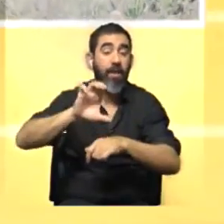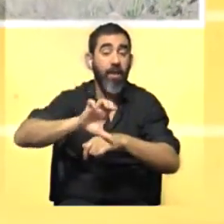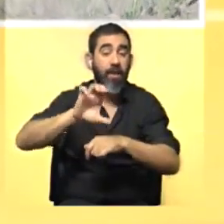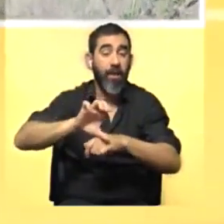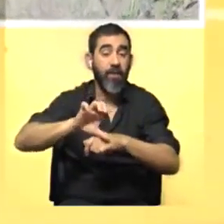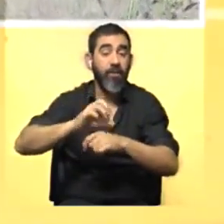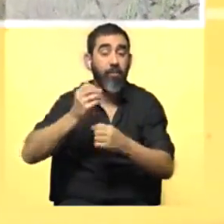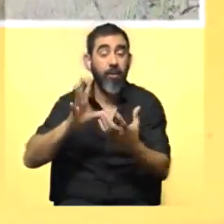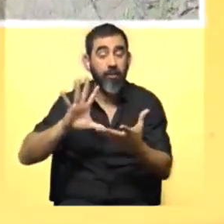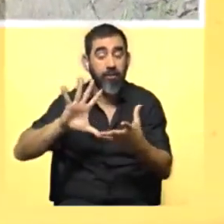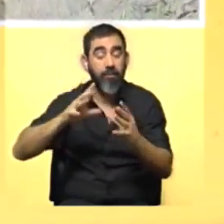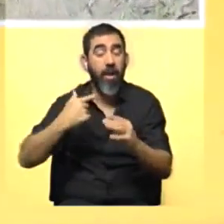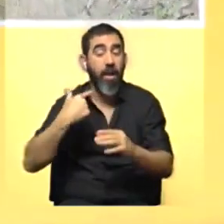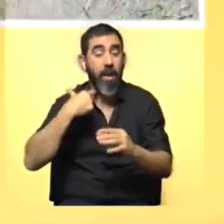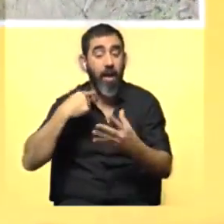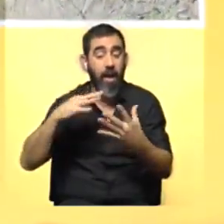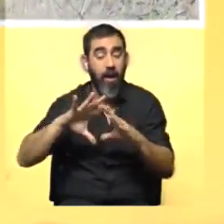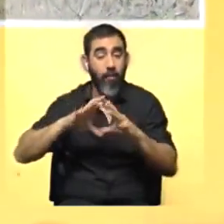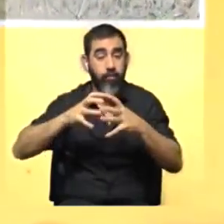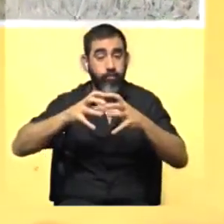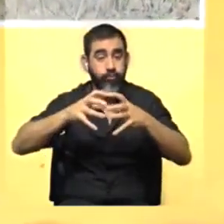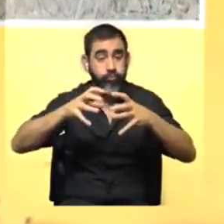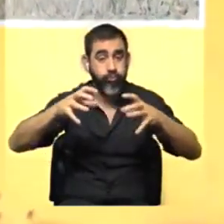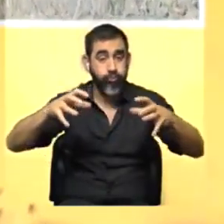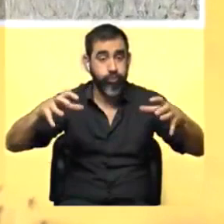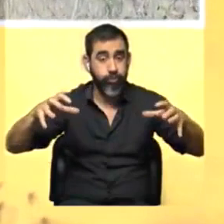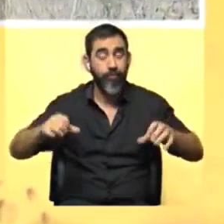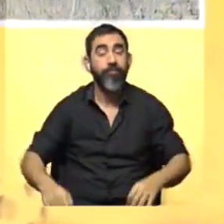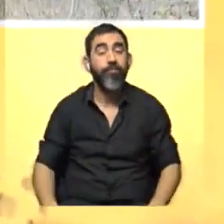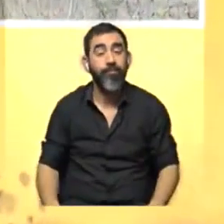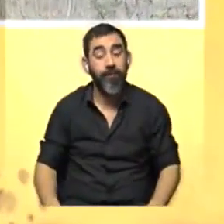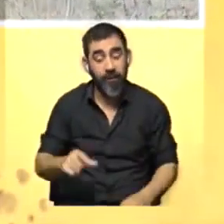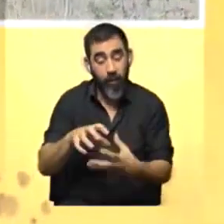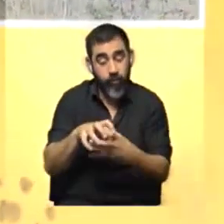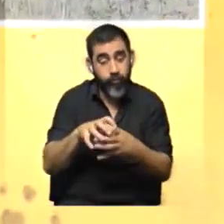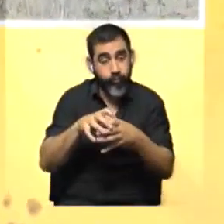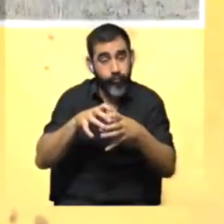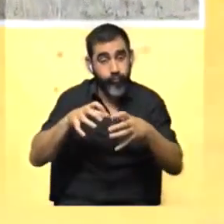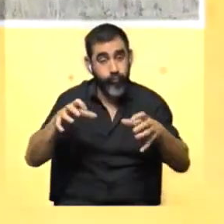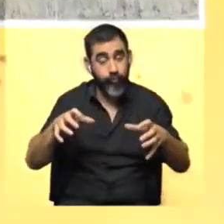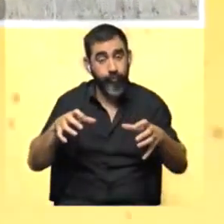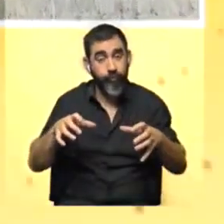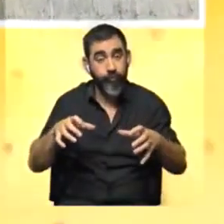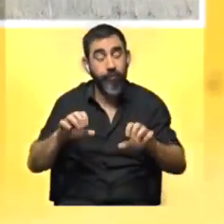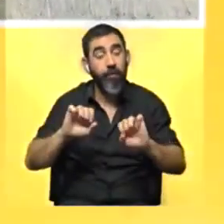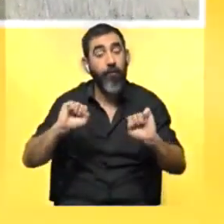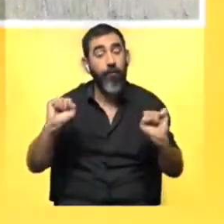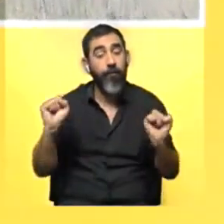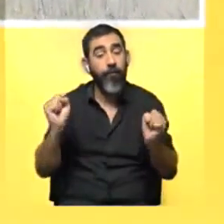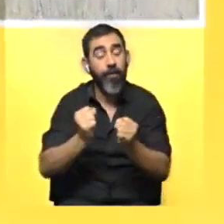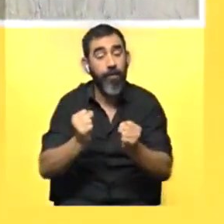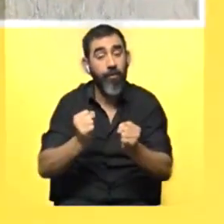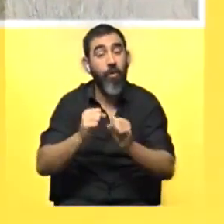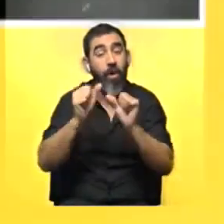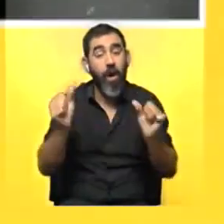coalesciendo los gases y se van formando burbujas cada vez más grandes. Y en esas burbujas, digamos, el enfriamiento de la lava hace